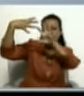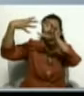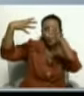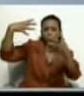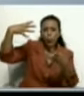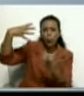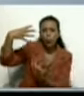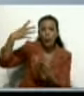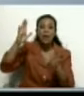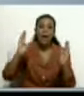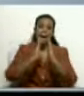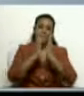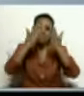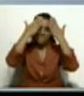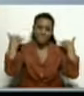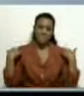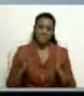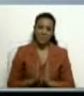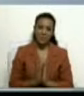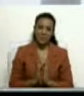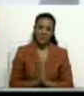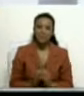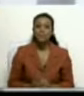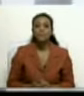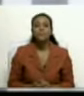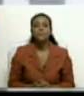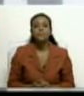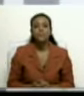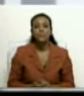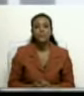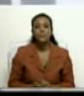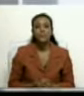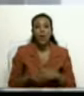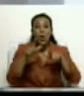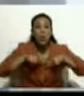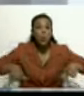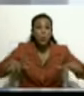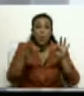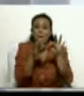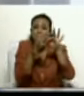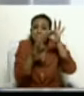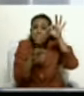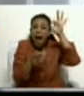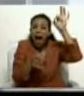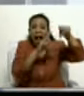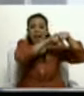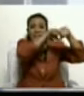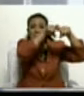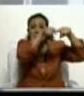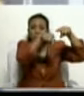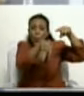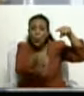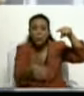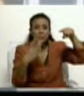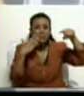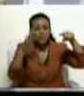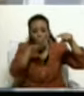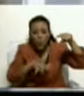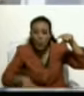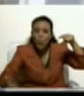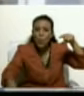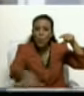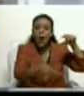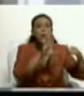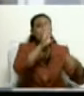y la patrona de los andinistas. Y desde lo más alto del teleférico Mucumbarí, nosotros hemos llegado